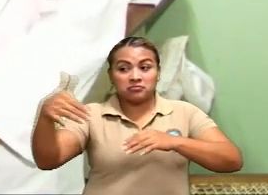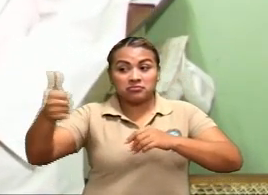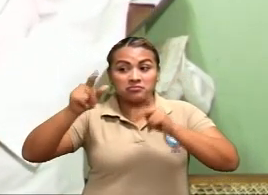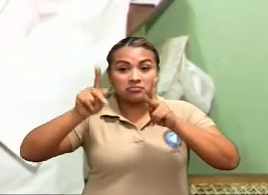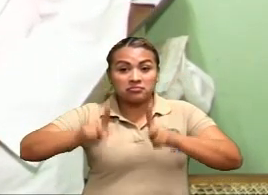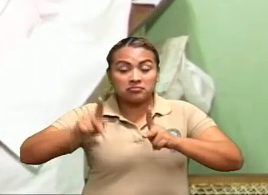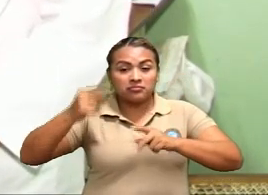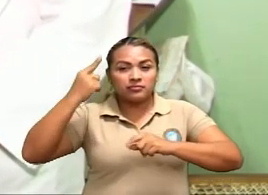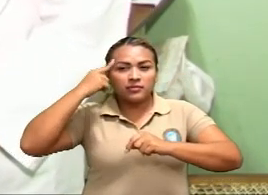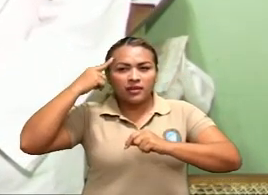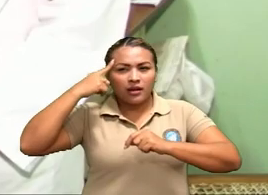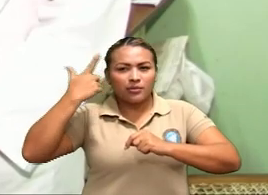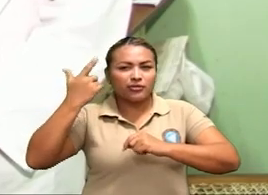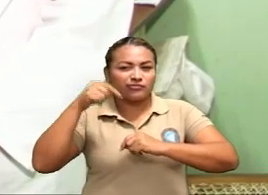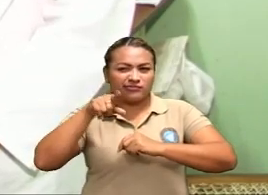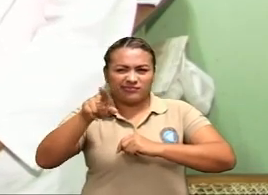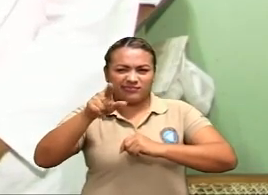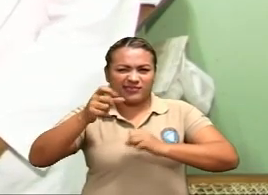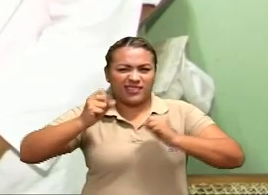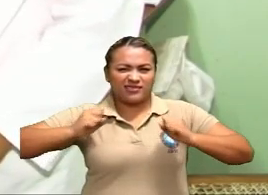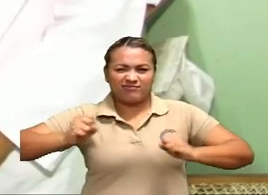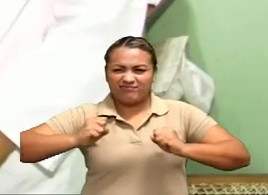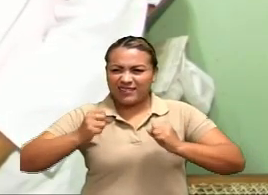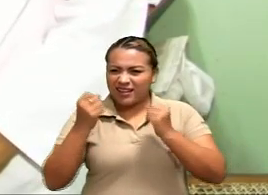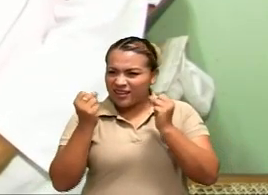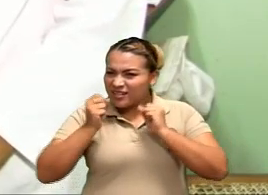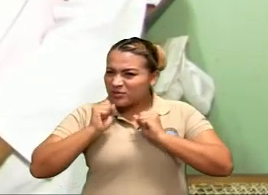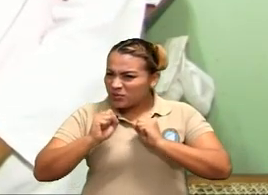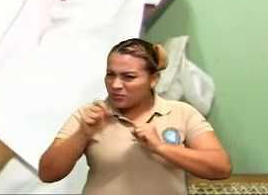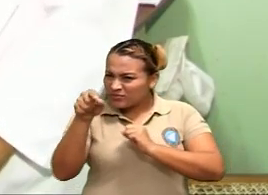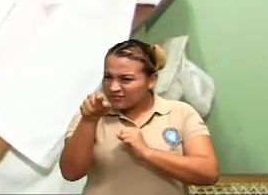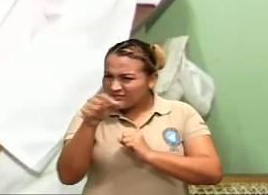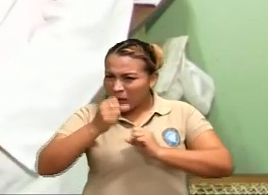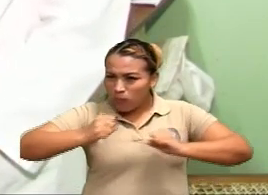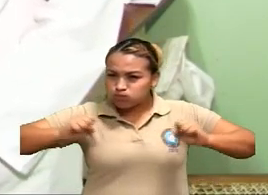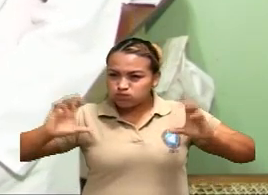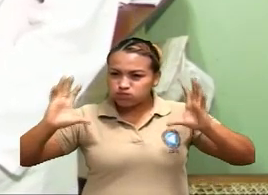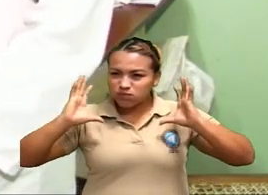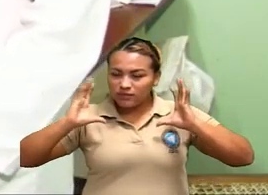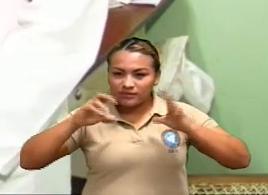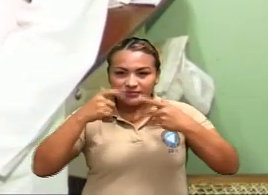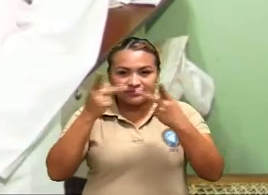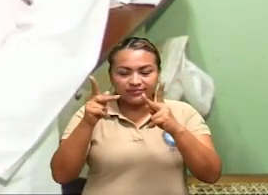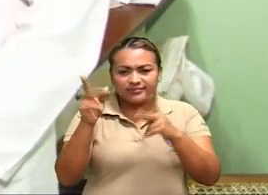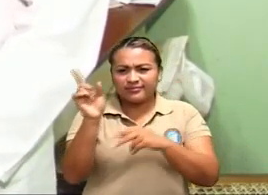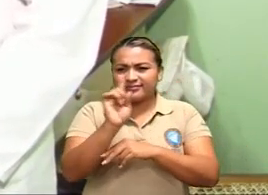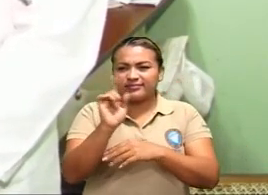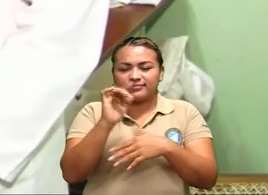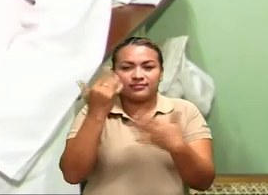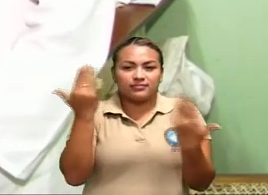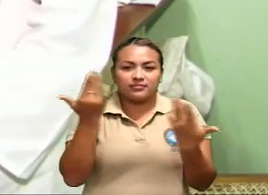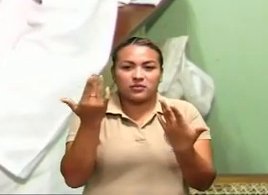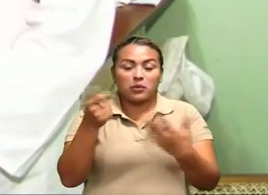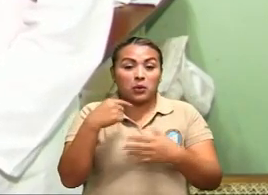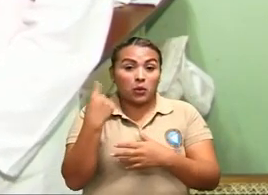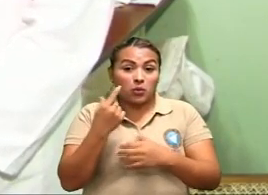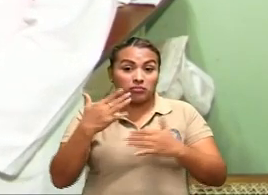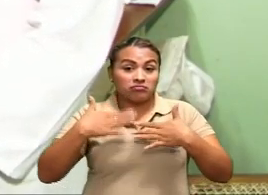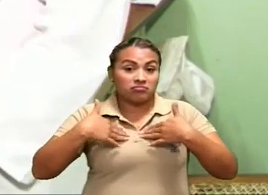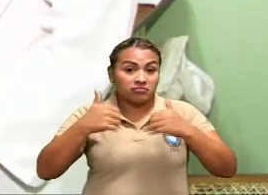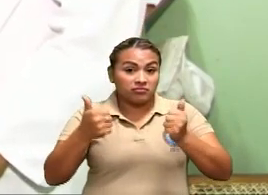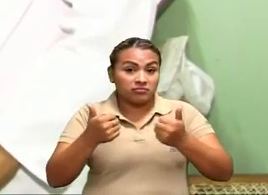ve, ese muchacho está gordo, yo estoy más delgado. Pero esto no es una cuestión de apariencia, es una cuestión de salud. Le